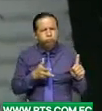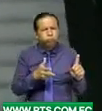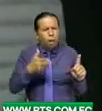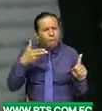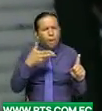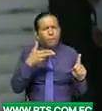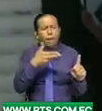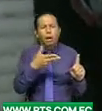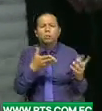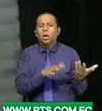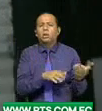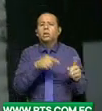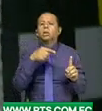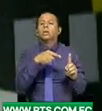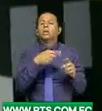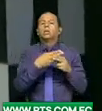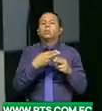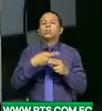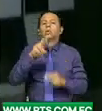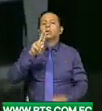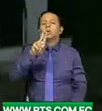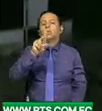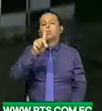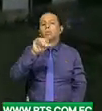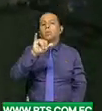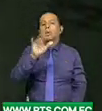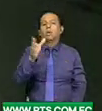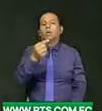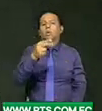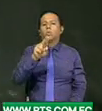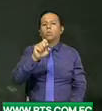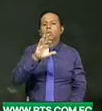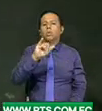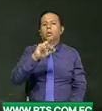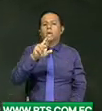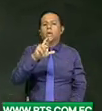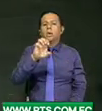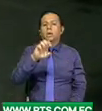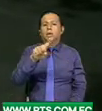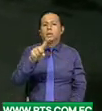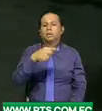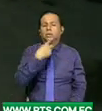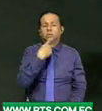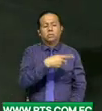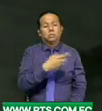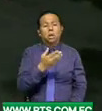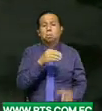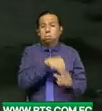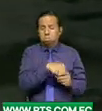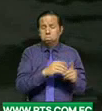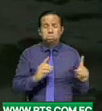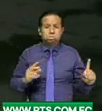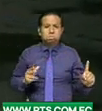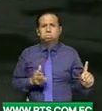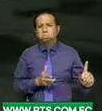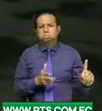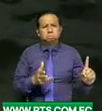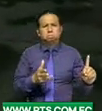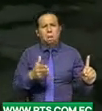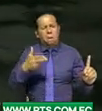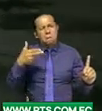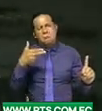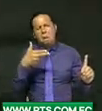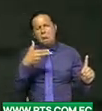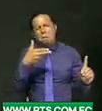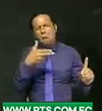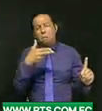años identificado como rudy césar gutiérrez albino quien estaba en este sitio cuando aparecieron estas personas armadas y realizaron varias